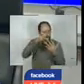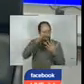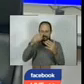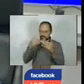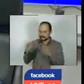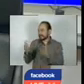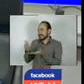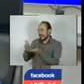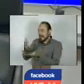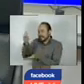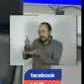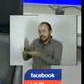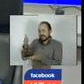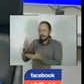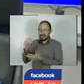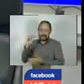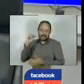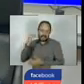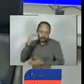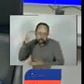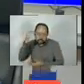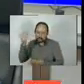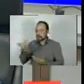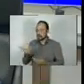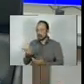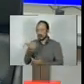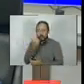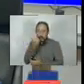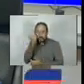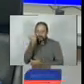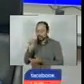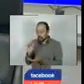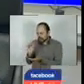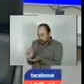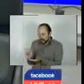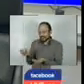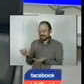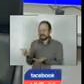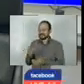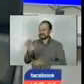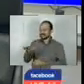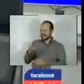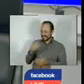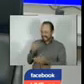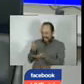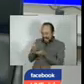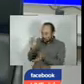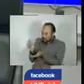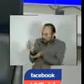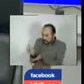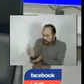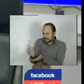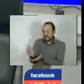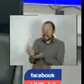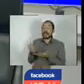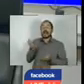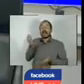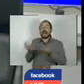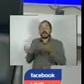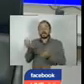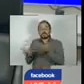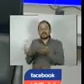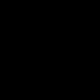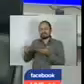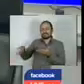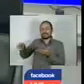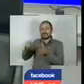Pueden ser animales adultos, jóvenes, pichones, tiernos. Cuando son animales tiernos, a veces lo que sucede es que